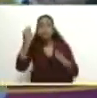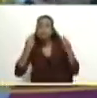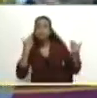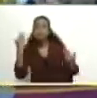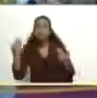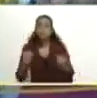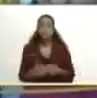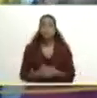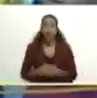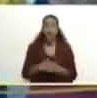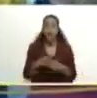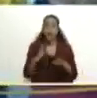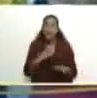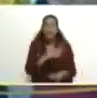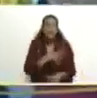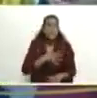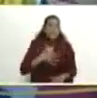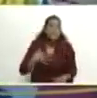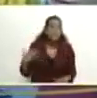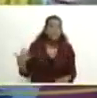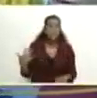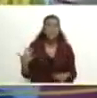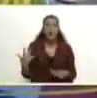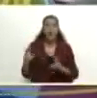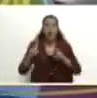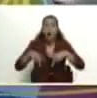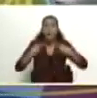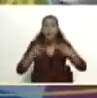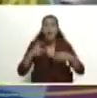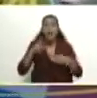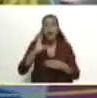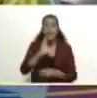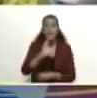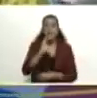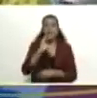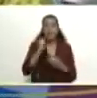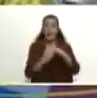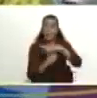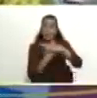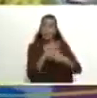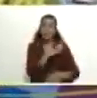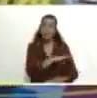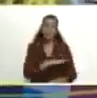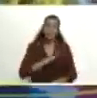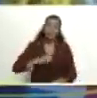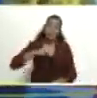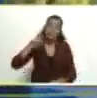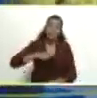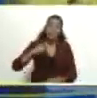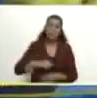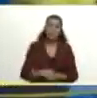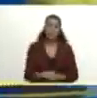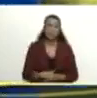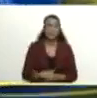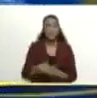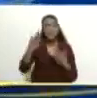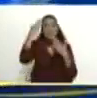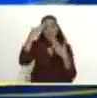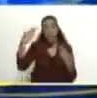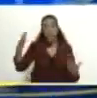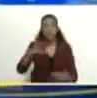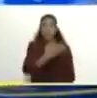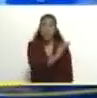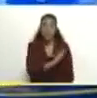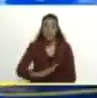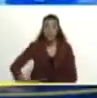había un deseo de tener reaperturada esta base de Misiones. Saludos, presidente, un